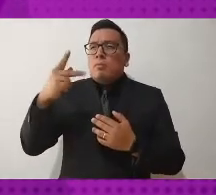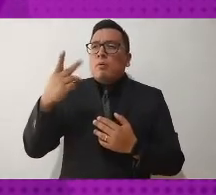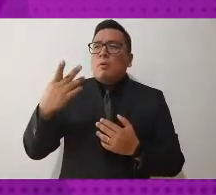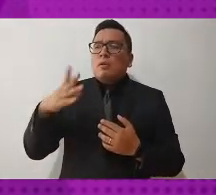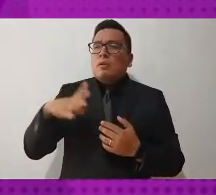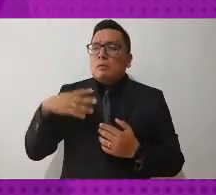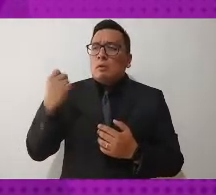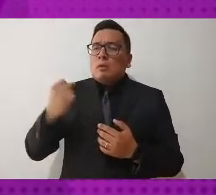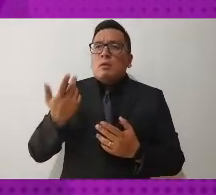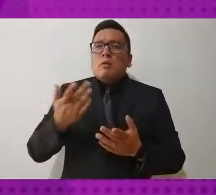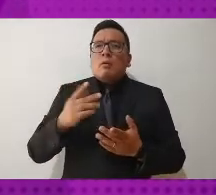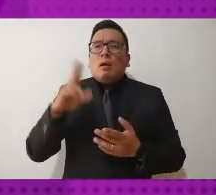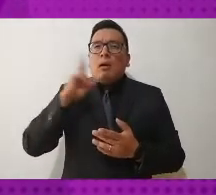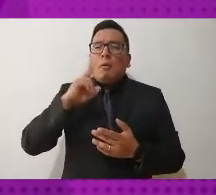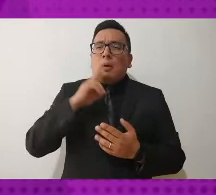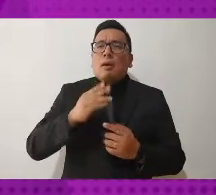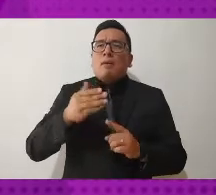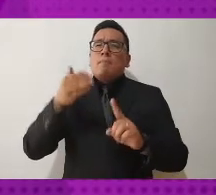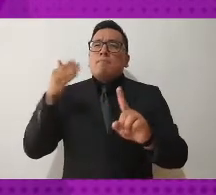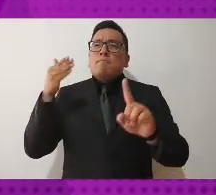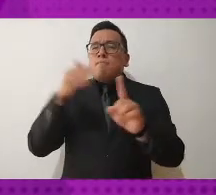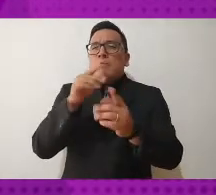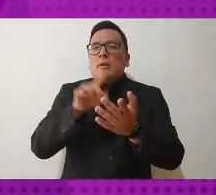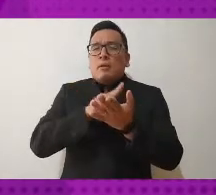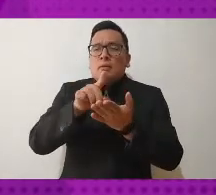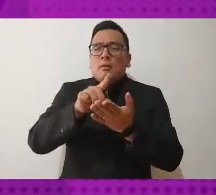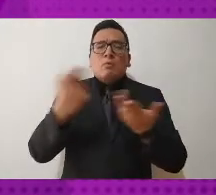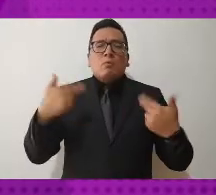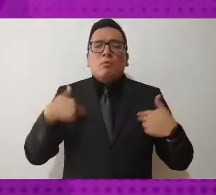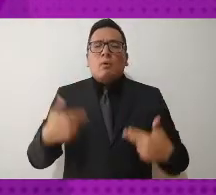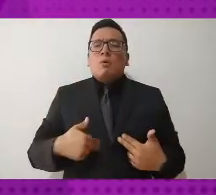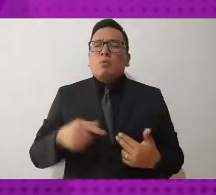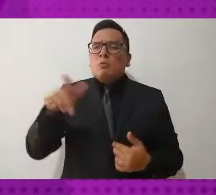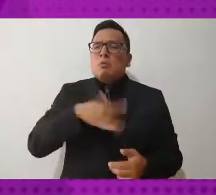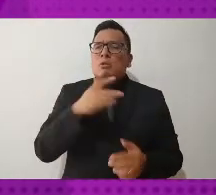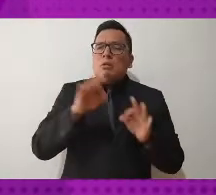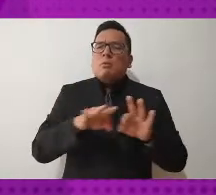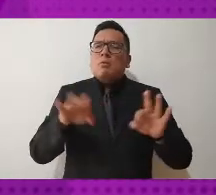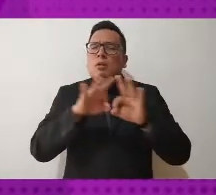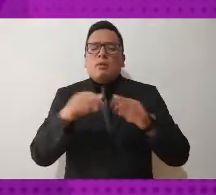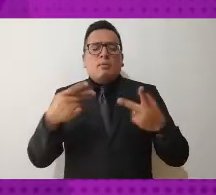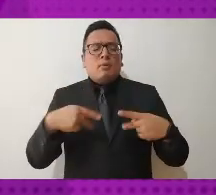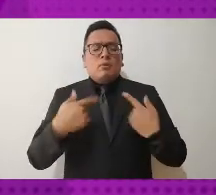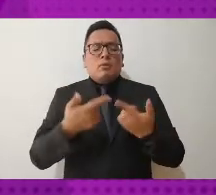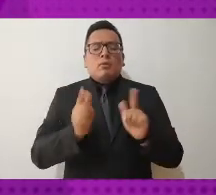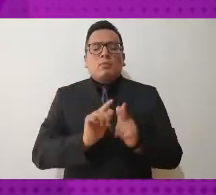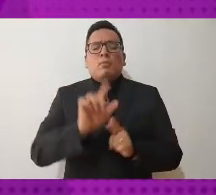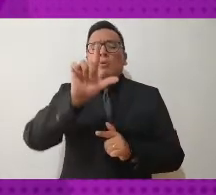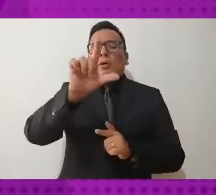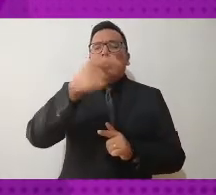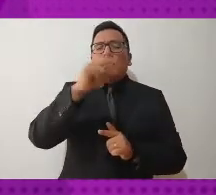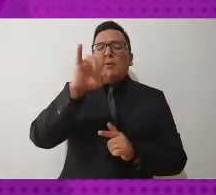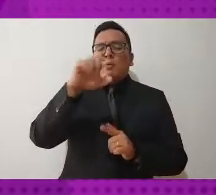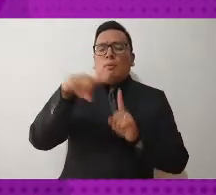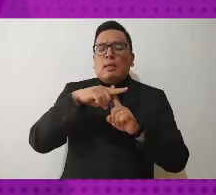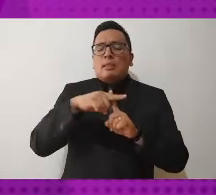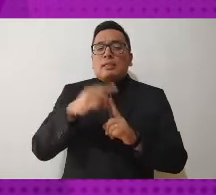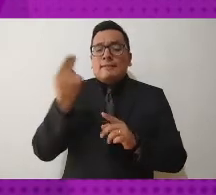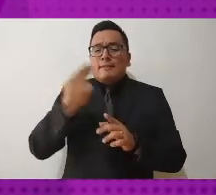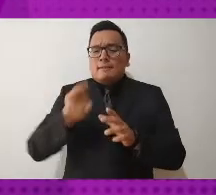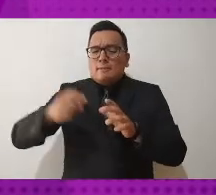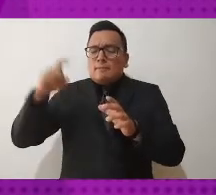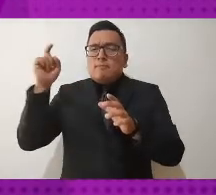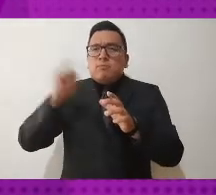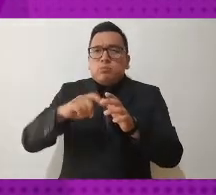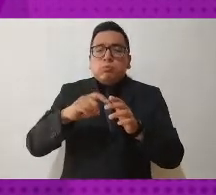social Por qué consideras que es importante que las personas de la diversidad sexual sean incluidas en las decisiones